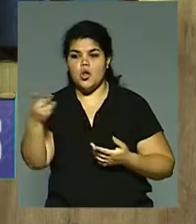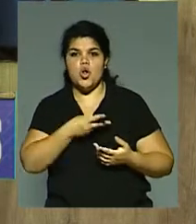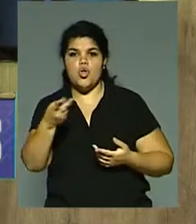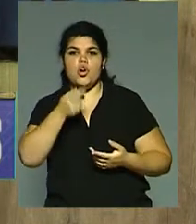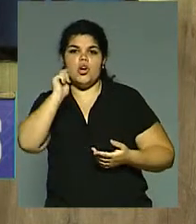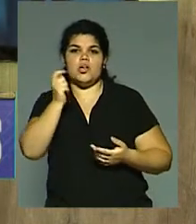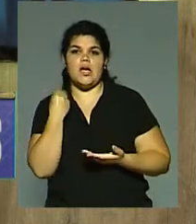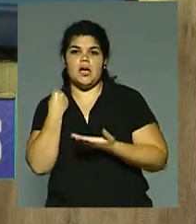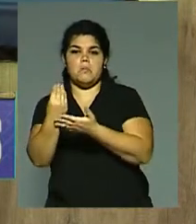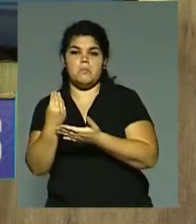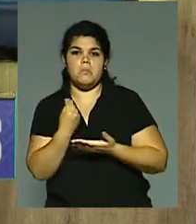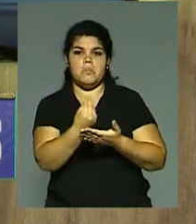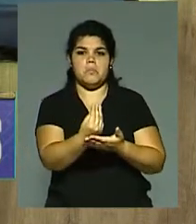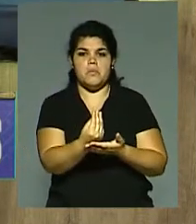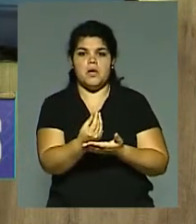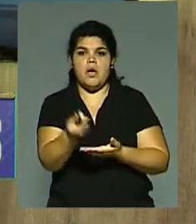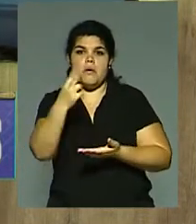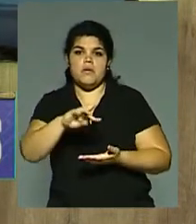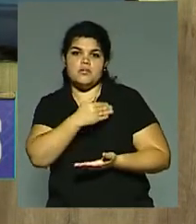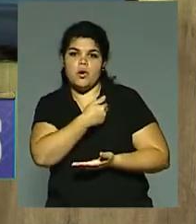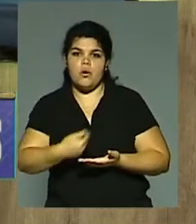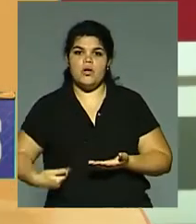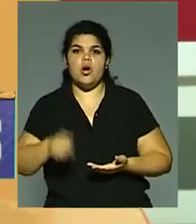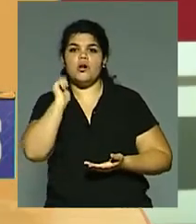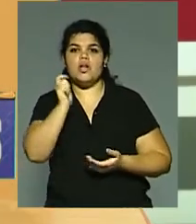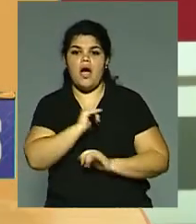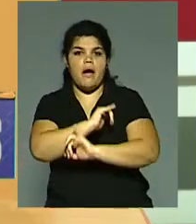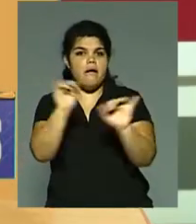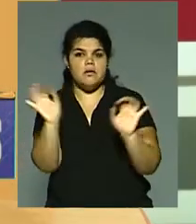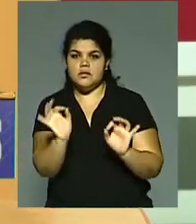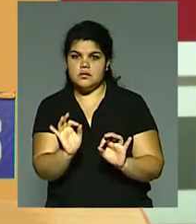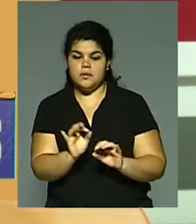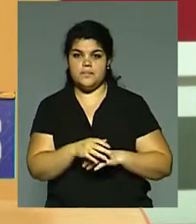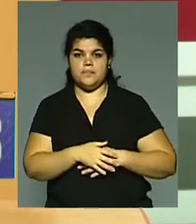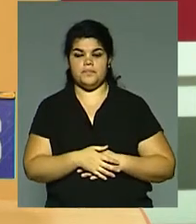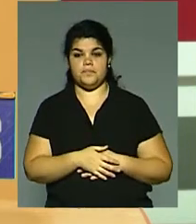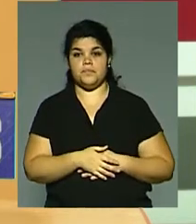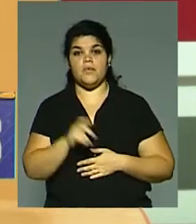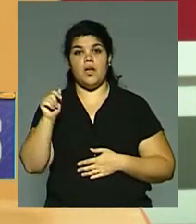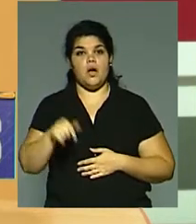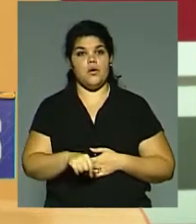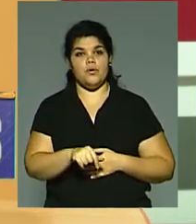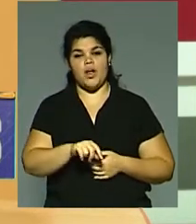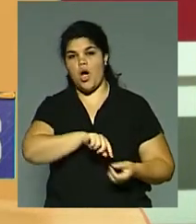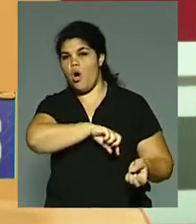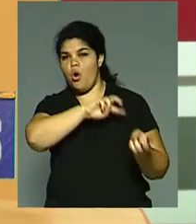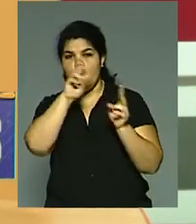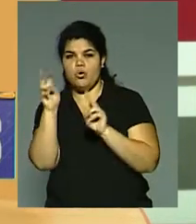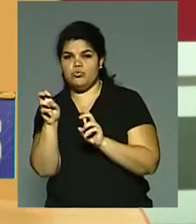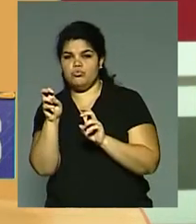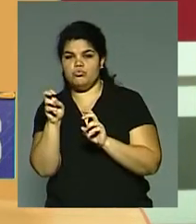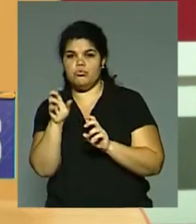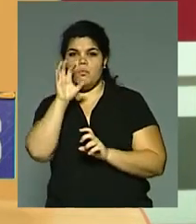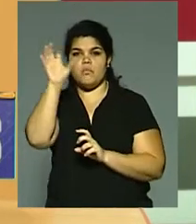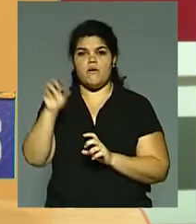quién serían a priori sus candidatos a vicegobernador. Bueno, ahora vamos a pasar a otra, podríamos decir, a la información de otra